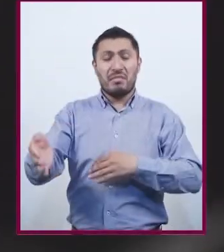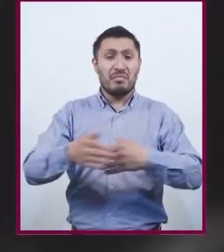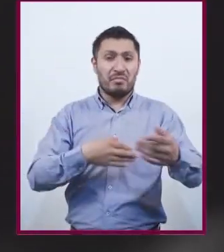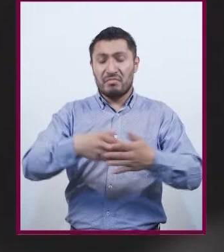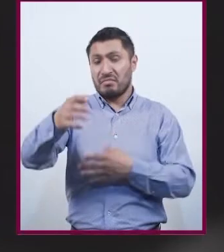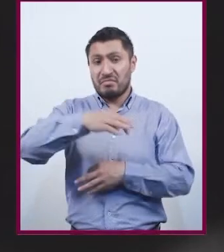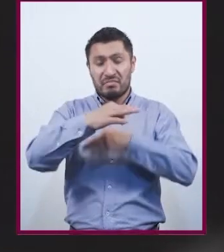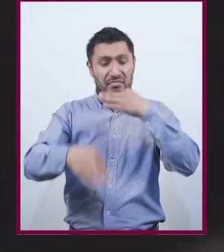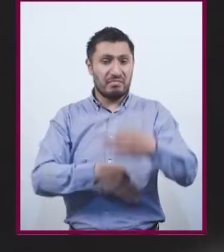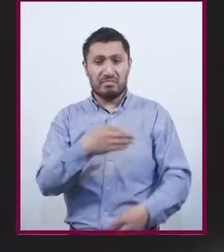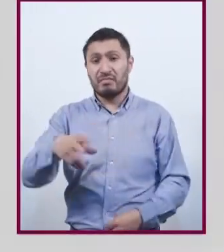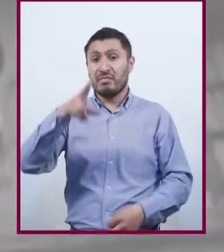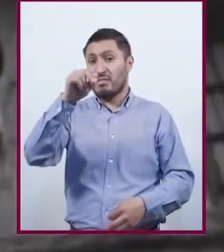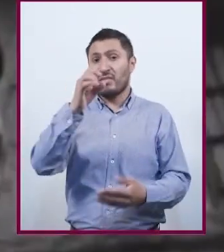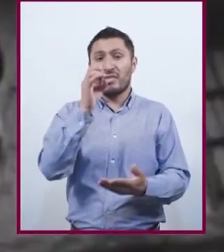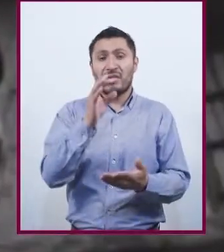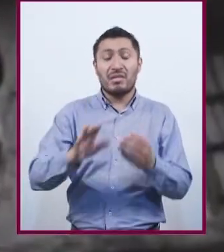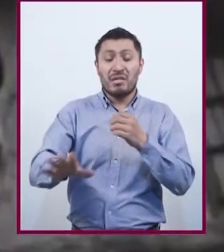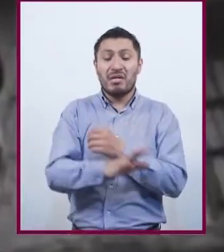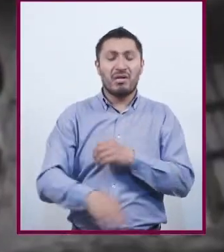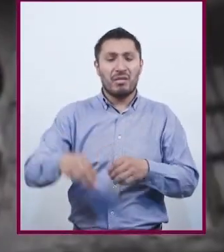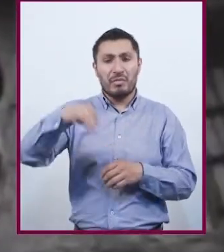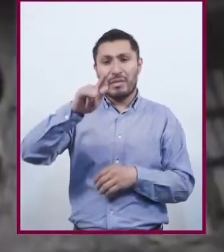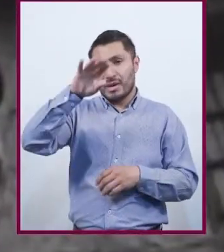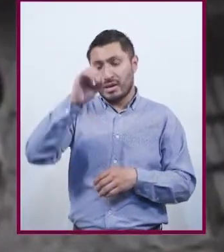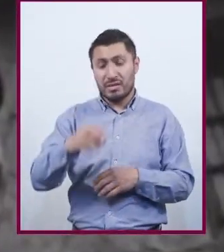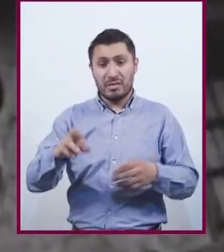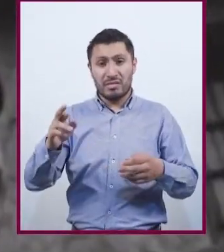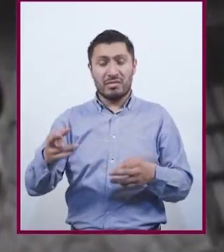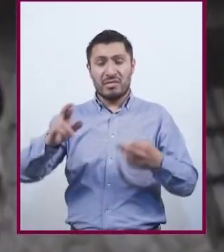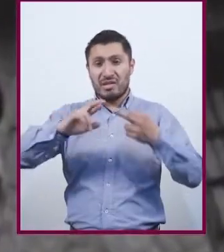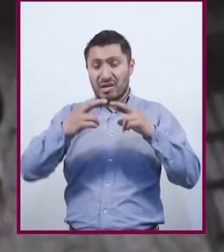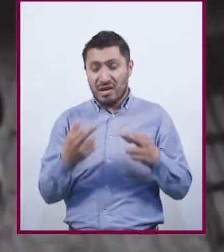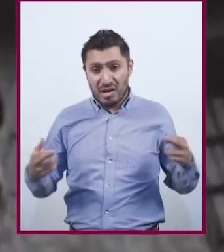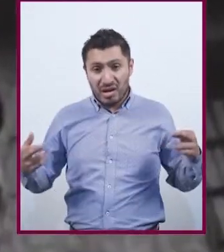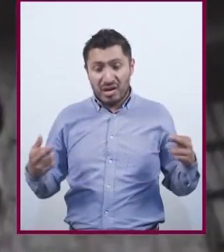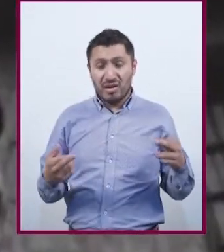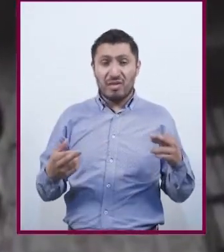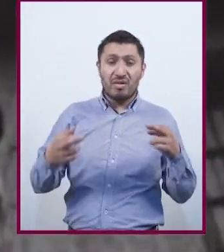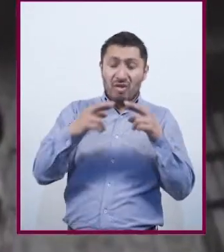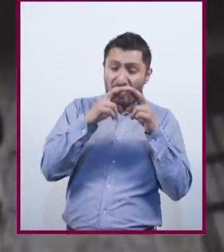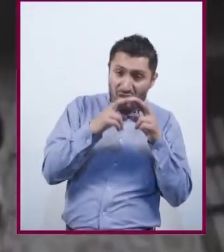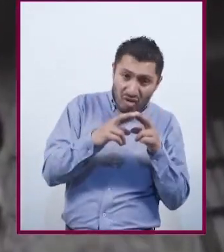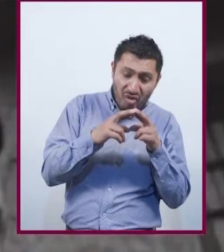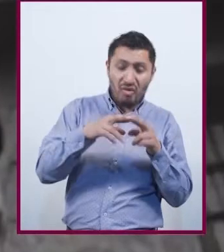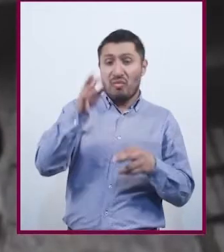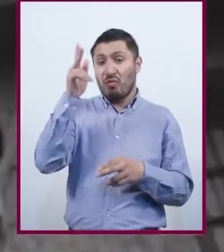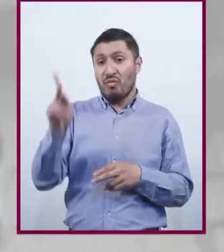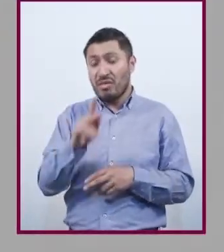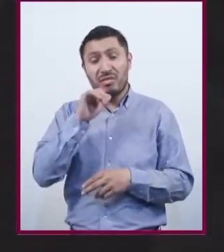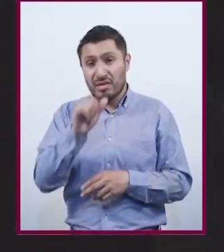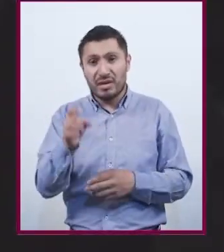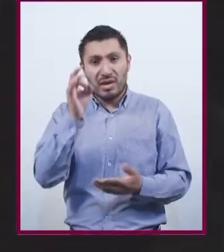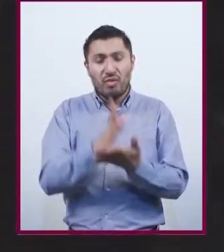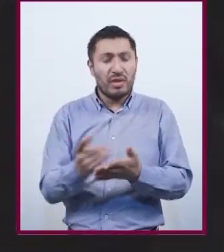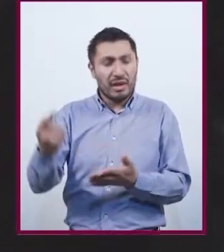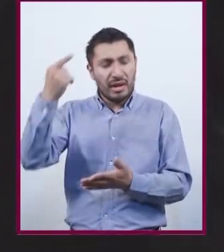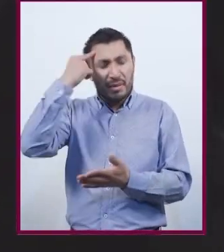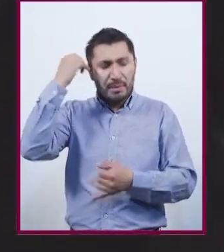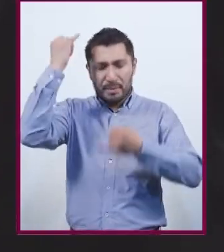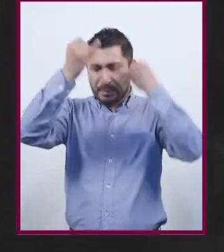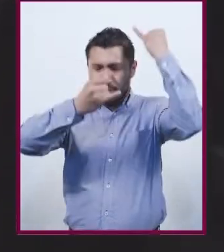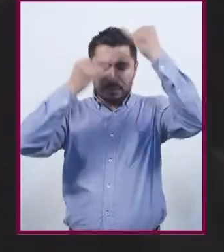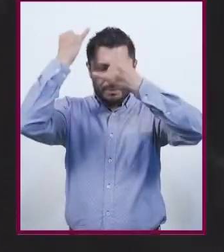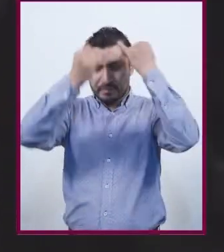es la más original y moderna de todas, pues no se basa en ningún mito religioso ni en el folclore de un pueblo. Nace de la